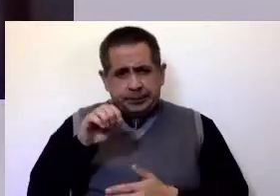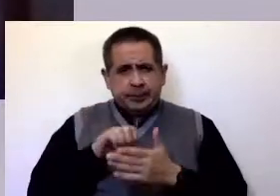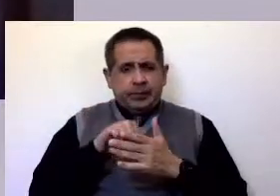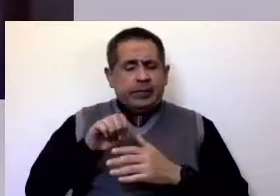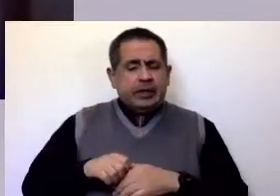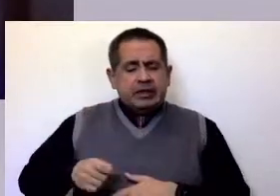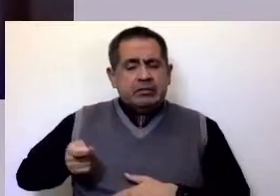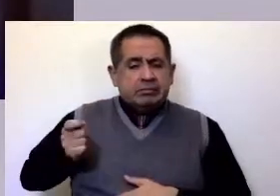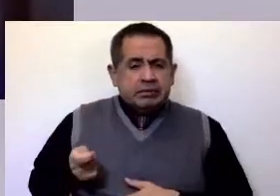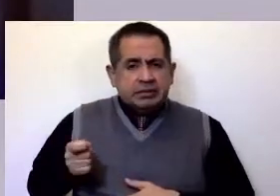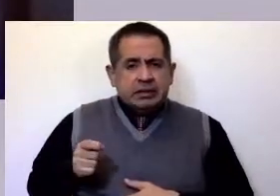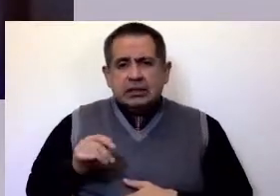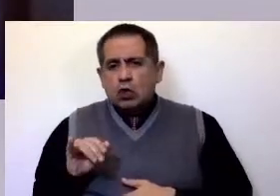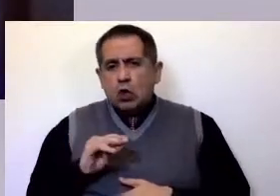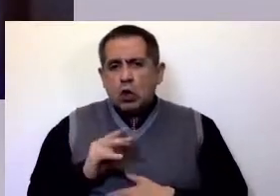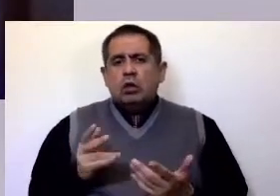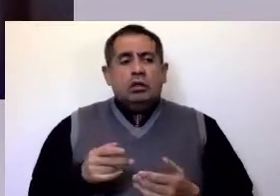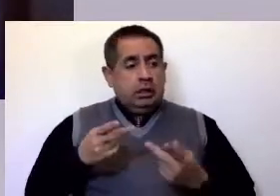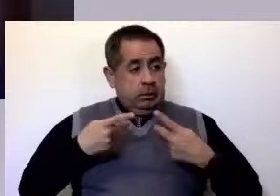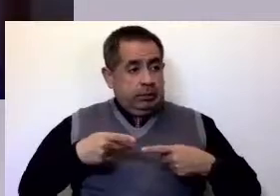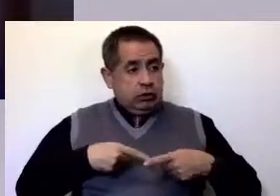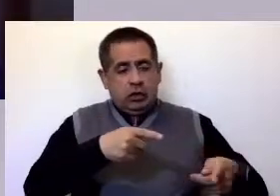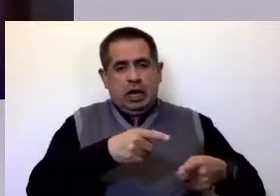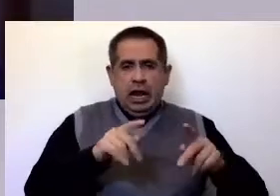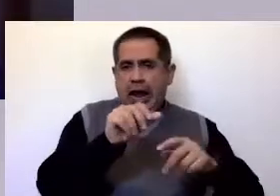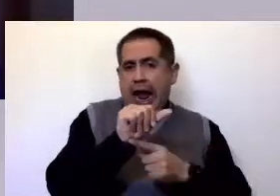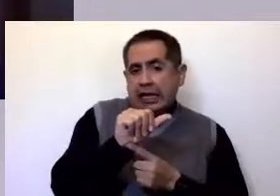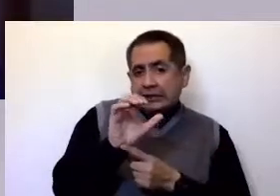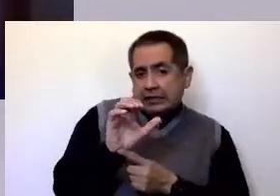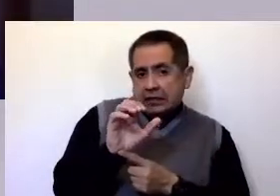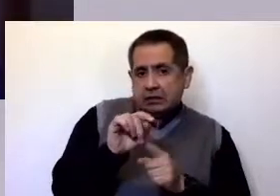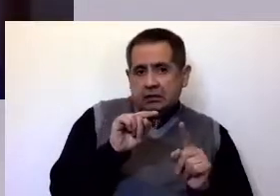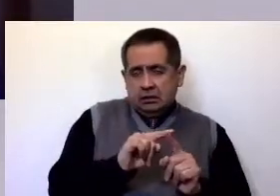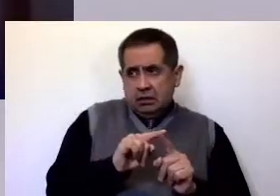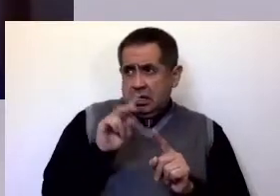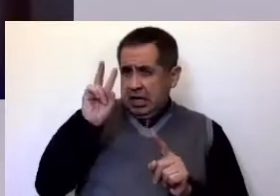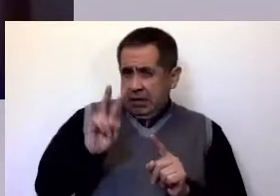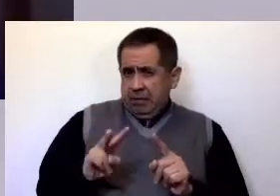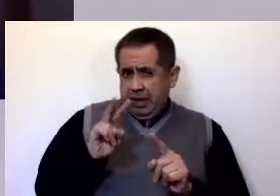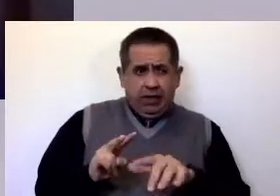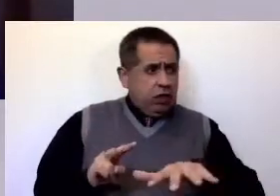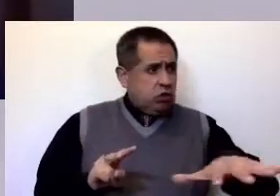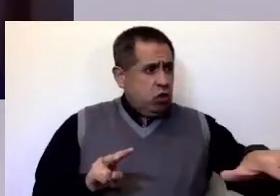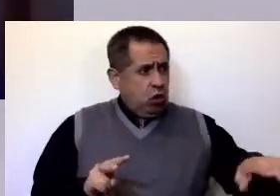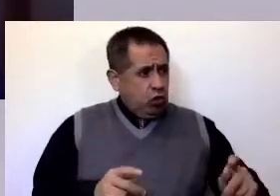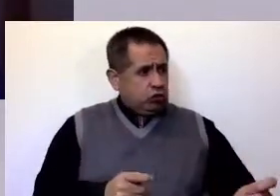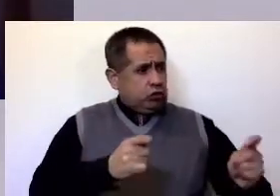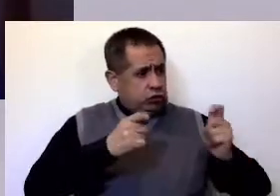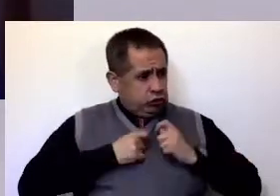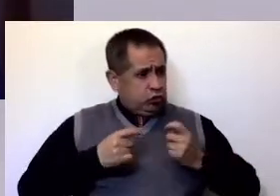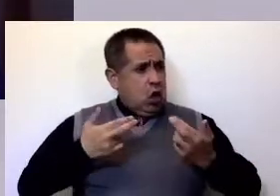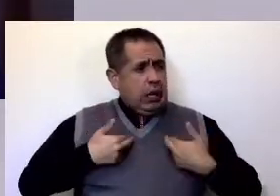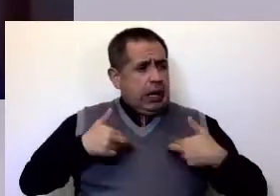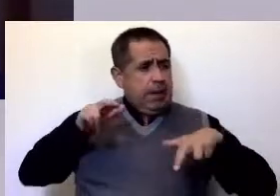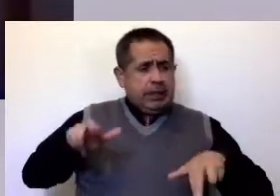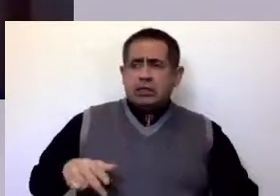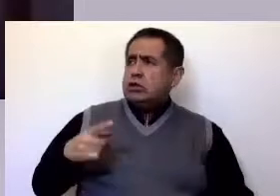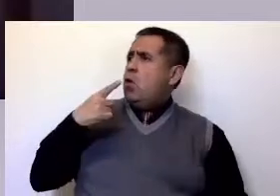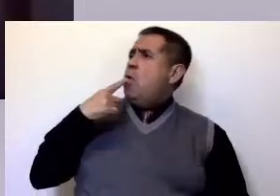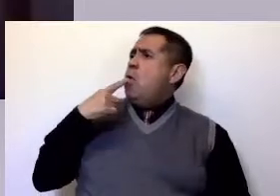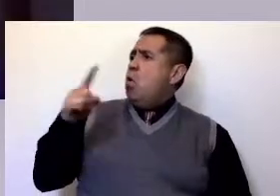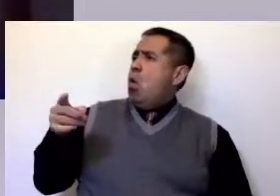si este tipo de personas morales cuentan o no con legitimación para promover un juicio constitucional